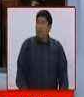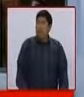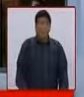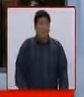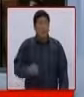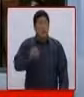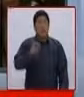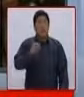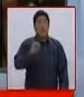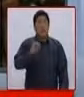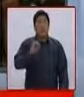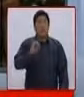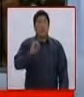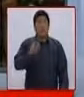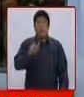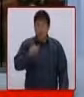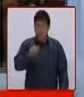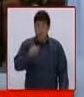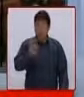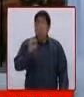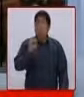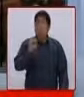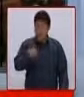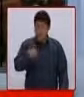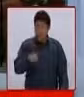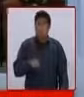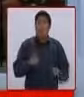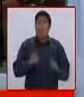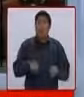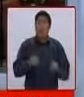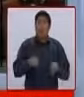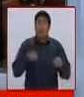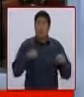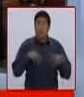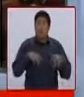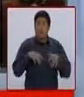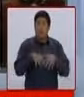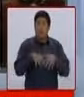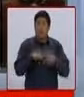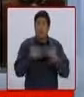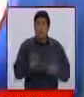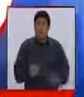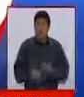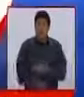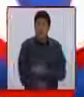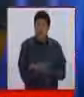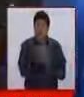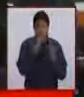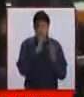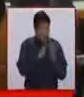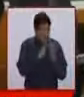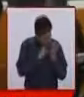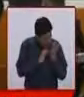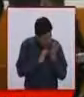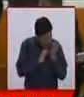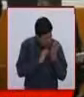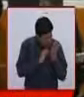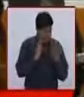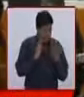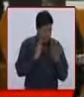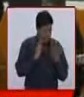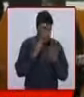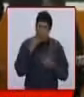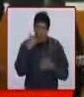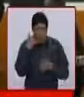querían comentarte que las víctimas se movilizaron mencionan que en esta mañana la aplicación dejó de funcionar y rápidamente